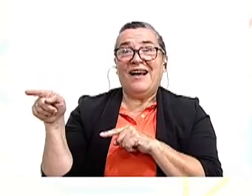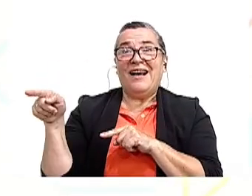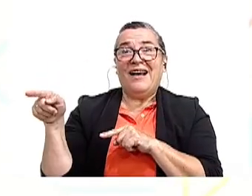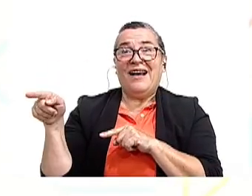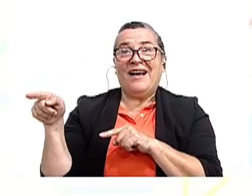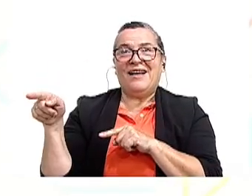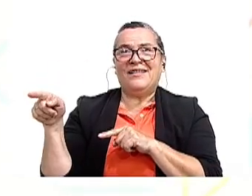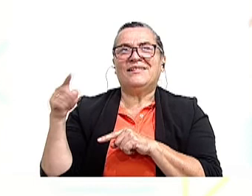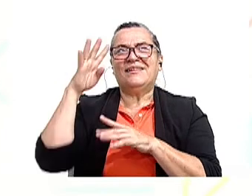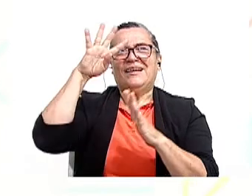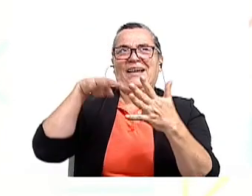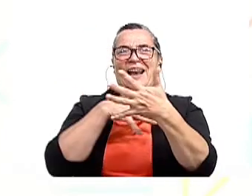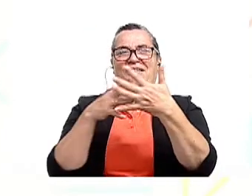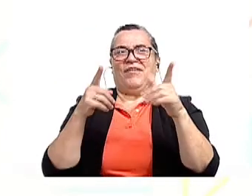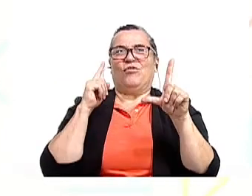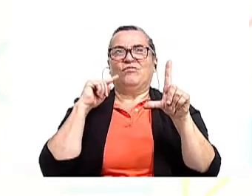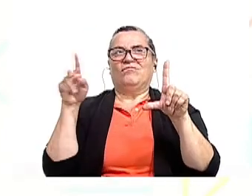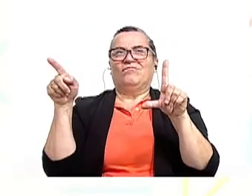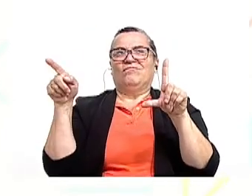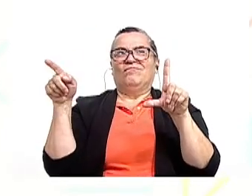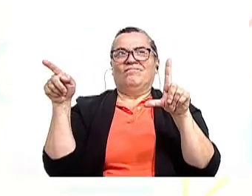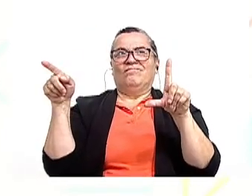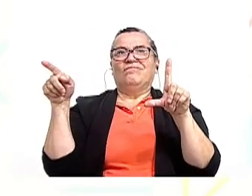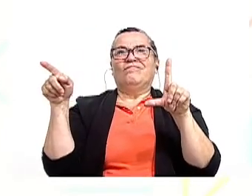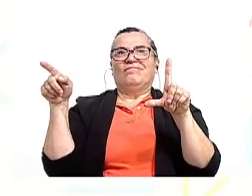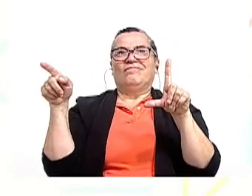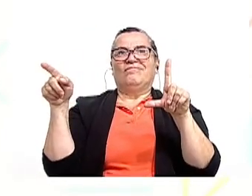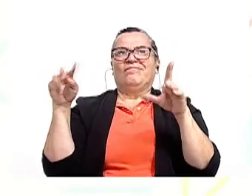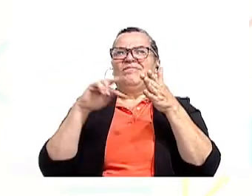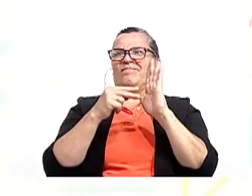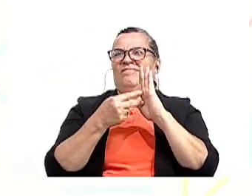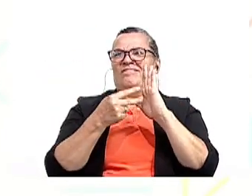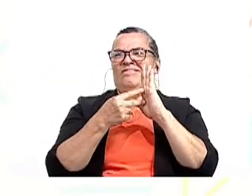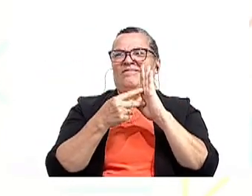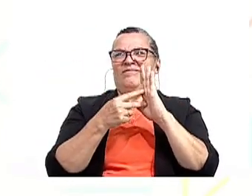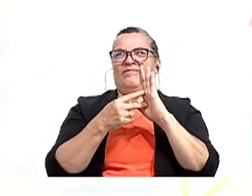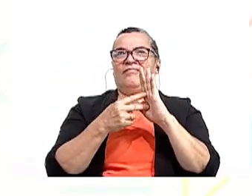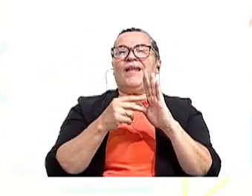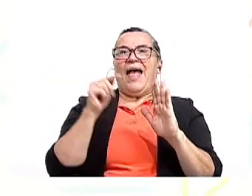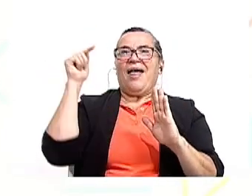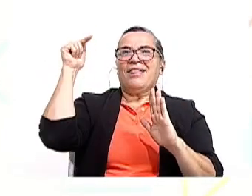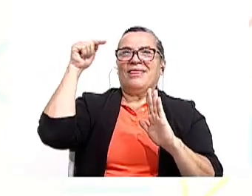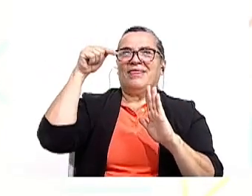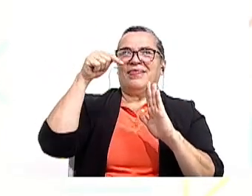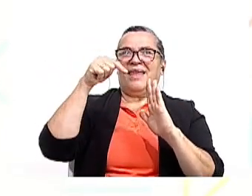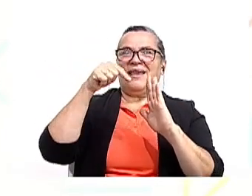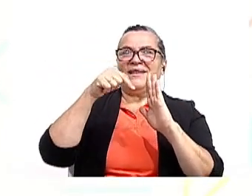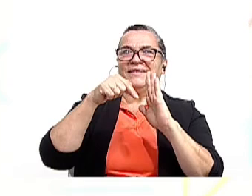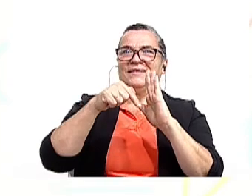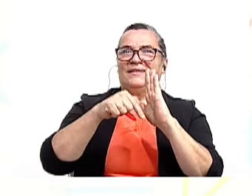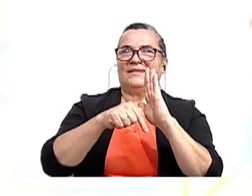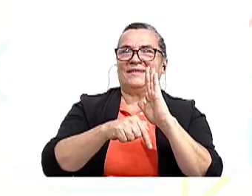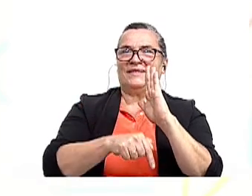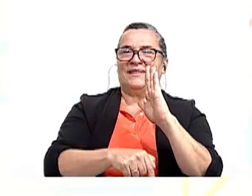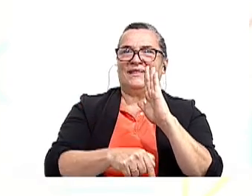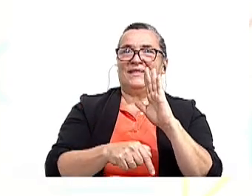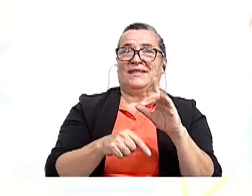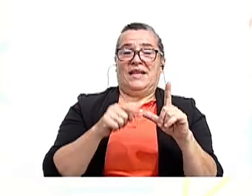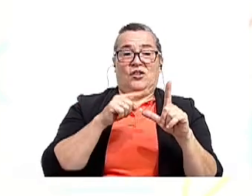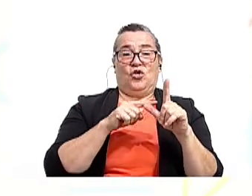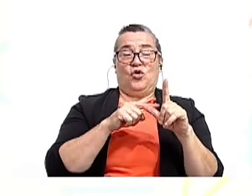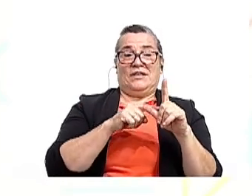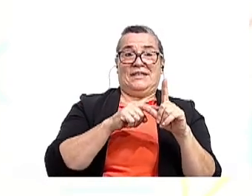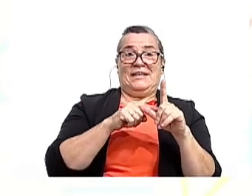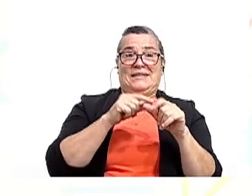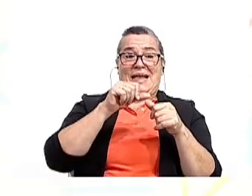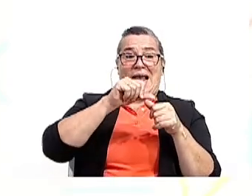veámoslo gráficamente. En esta gráfica podemos ver que es decreciente, es decir, que conforme avanza